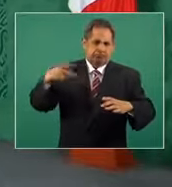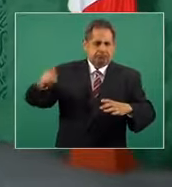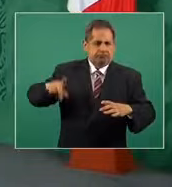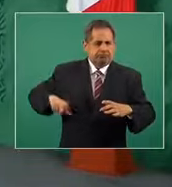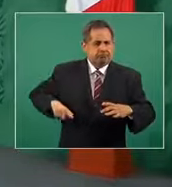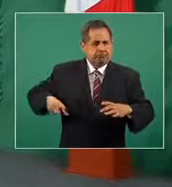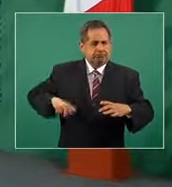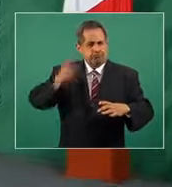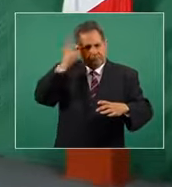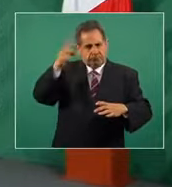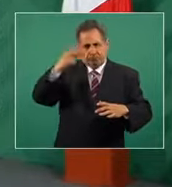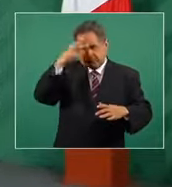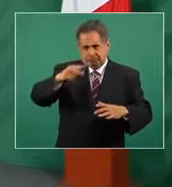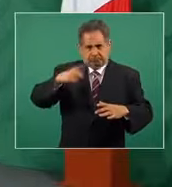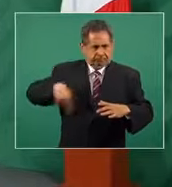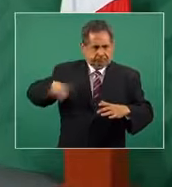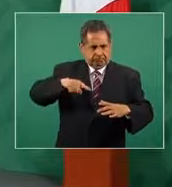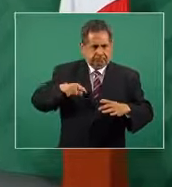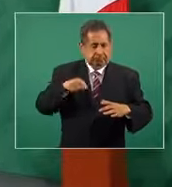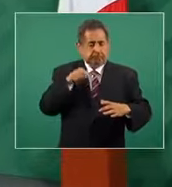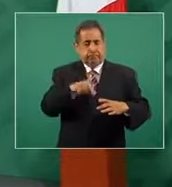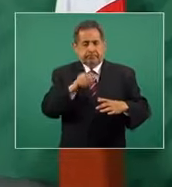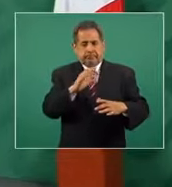nación, para